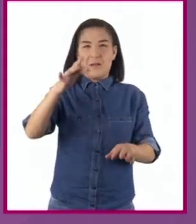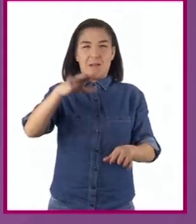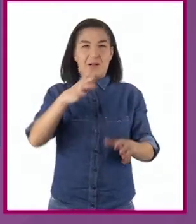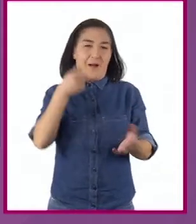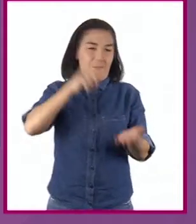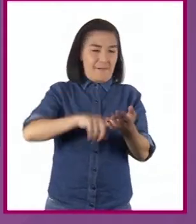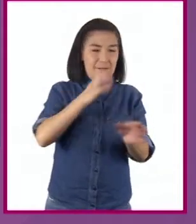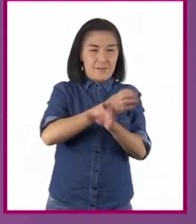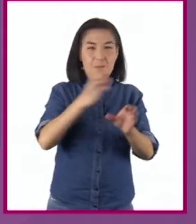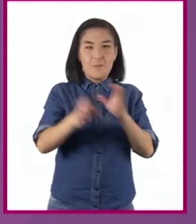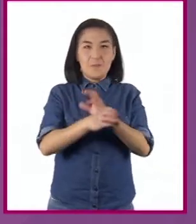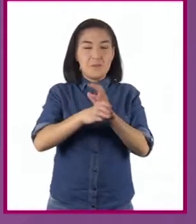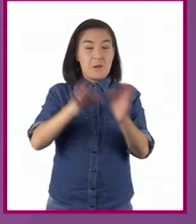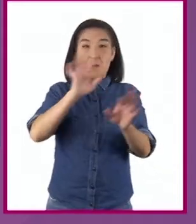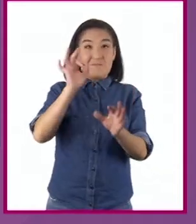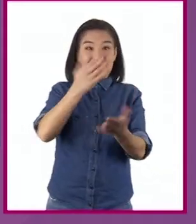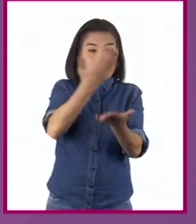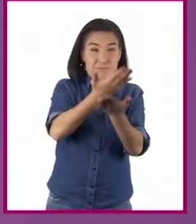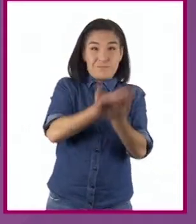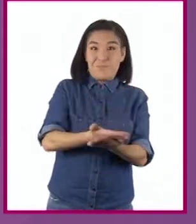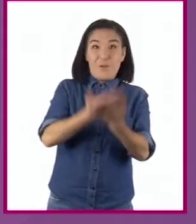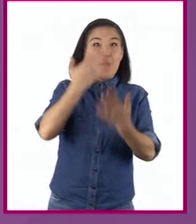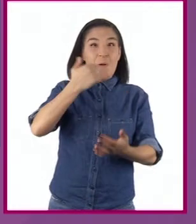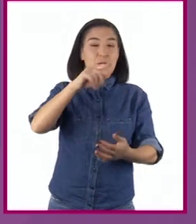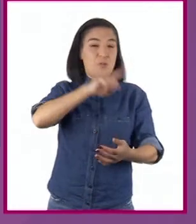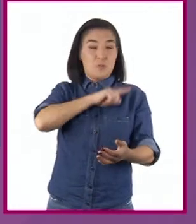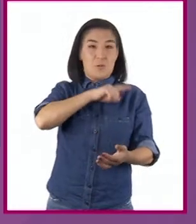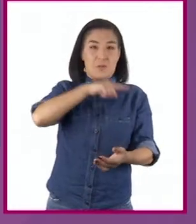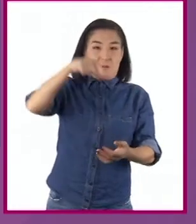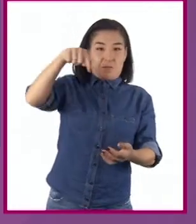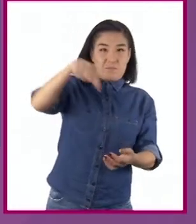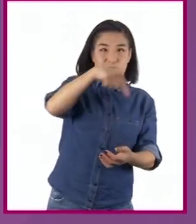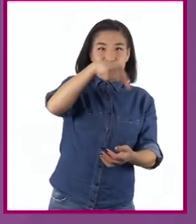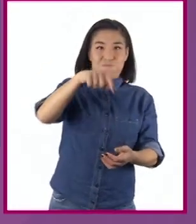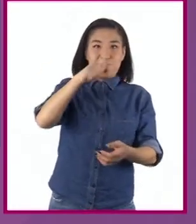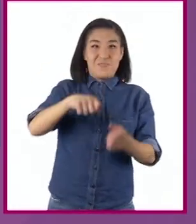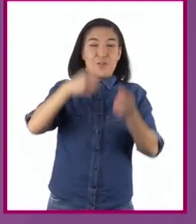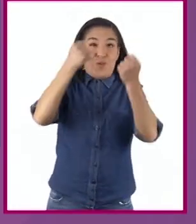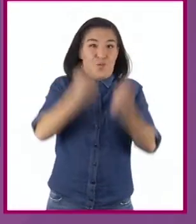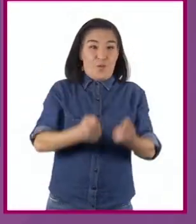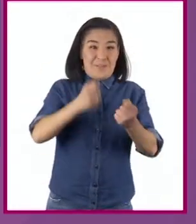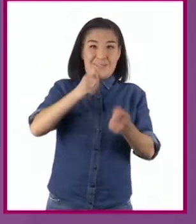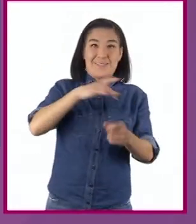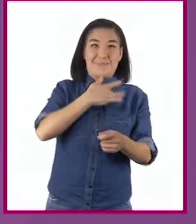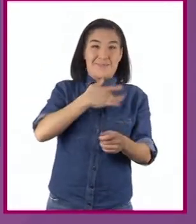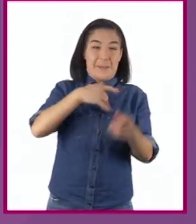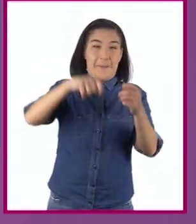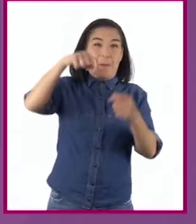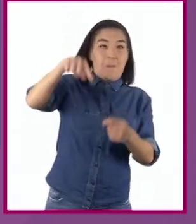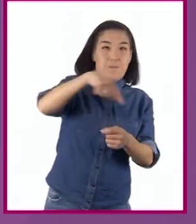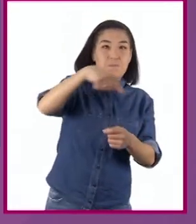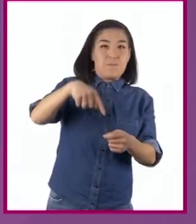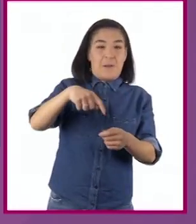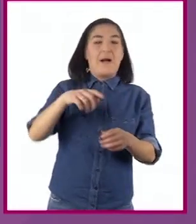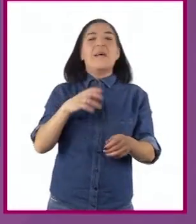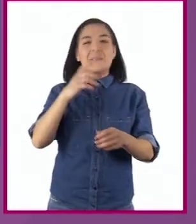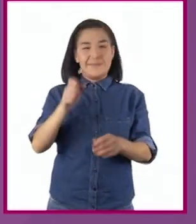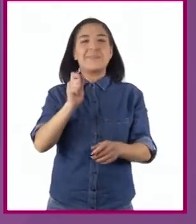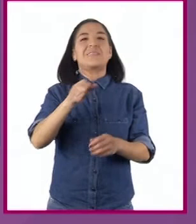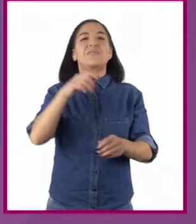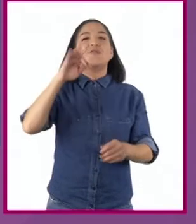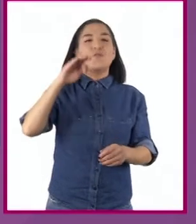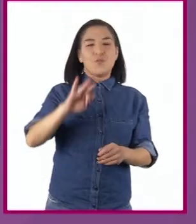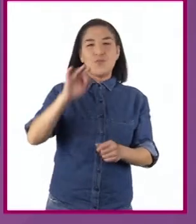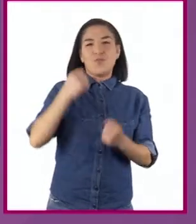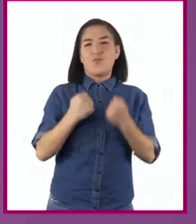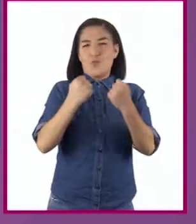lugar de estar apoyado en una superficie, entonces la fuerza que contrarresta al peso es la fuerza de